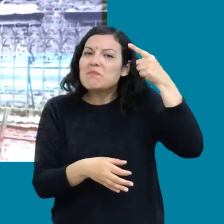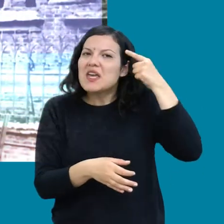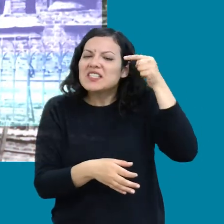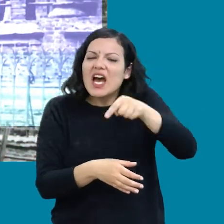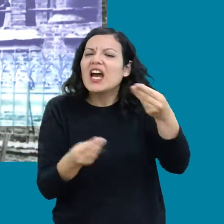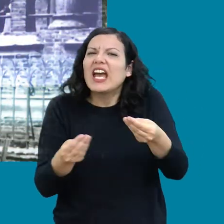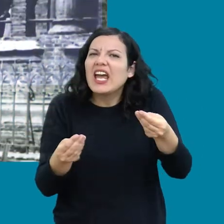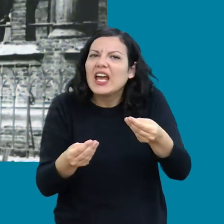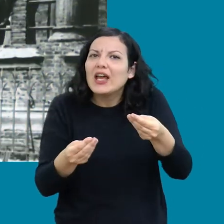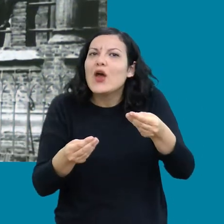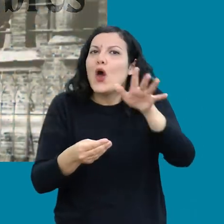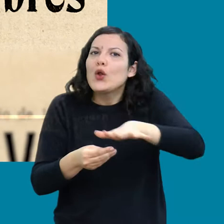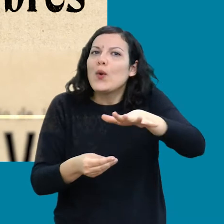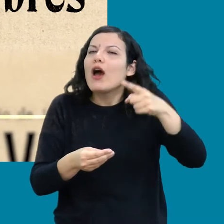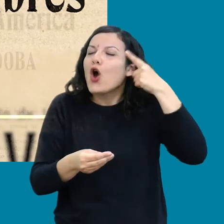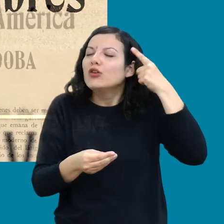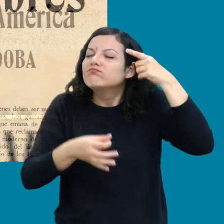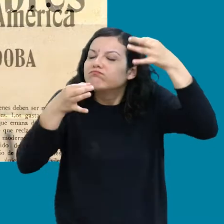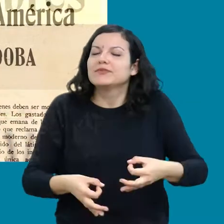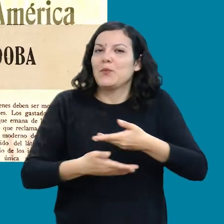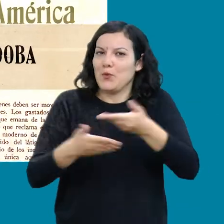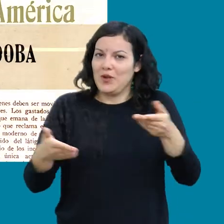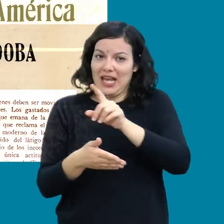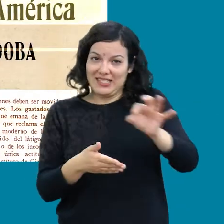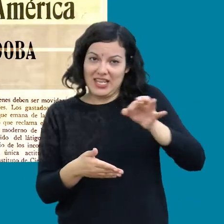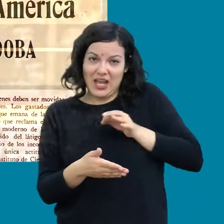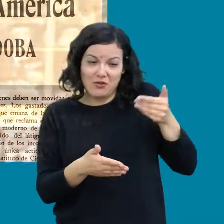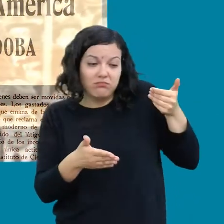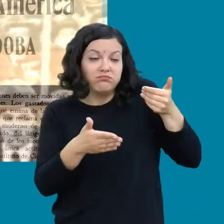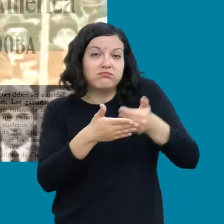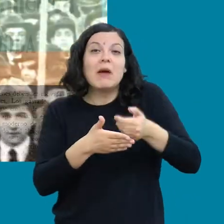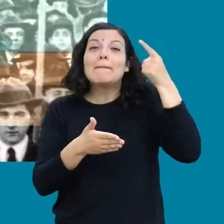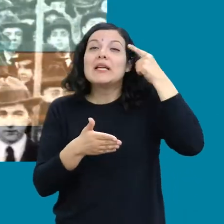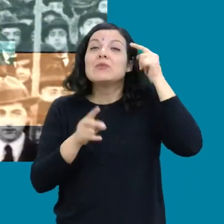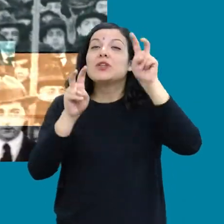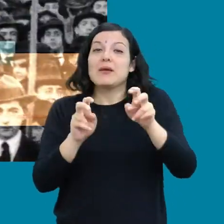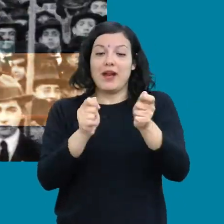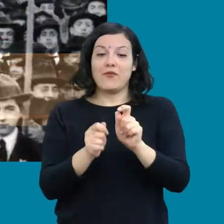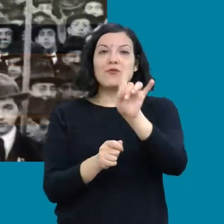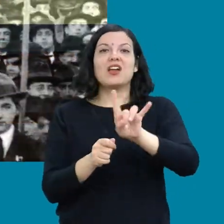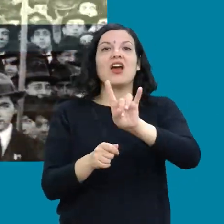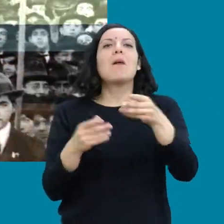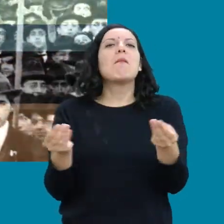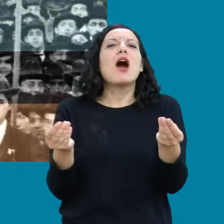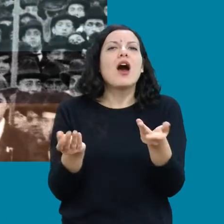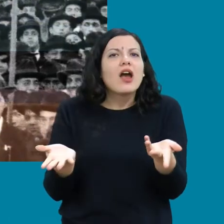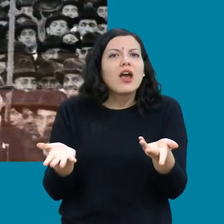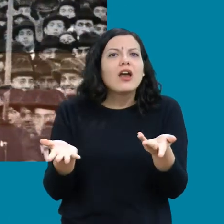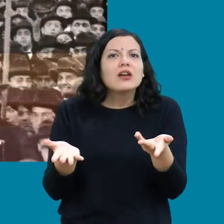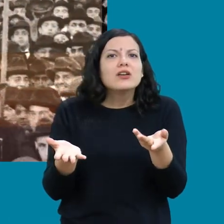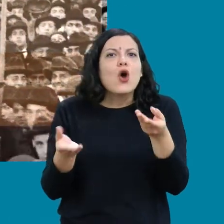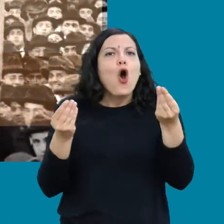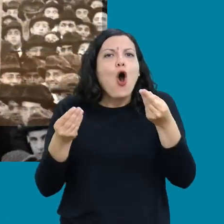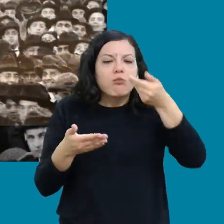de conciencia pública. Si hace 100 años nos planteamos el tema de la reforma, es para ver cómo